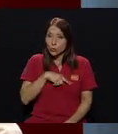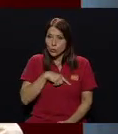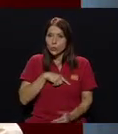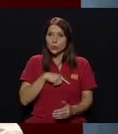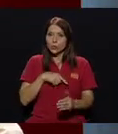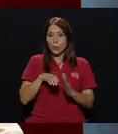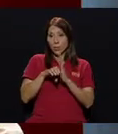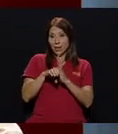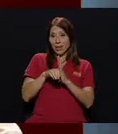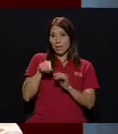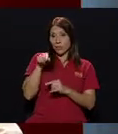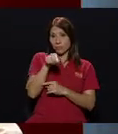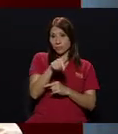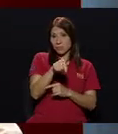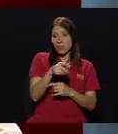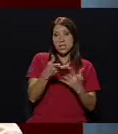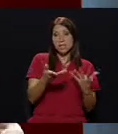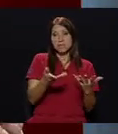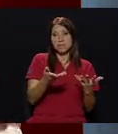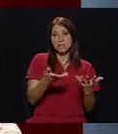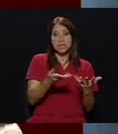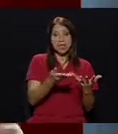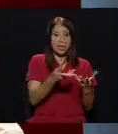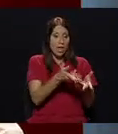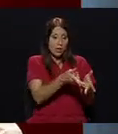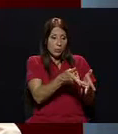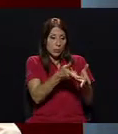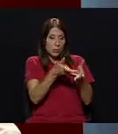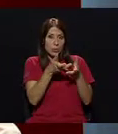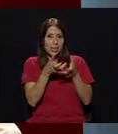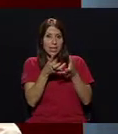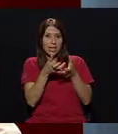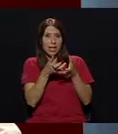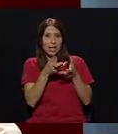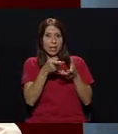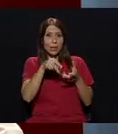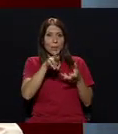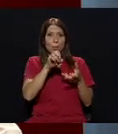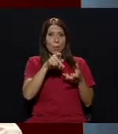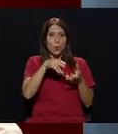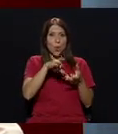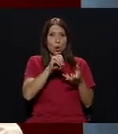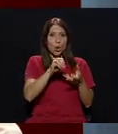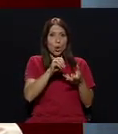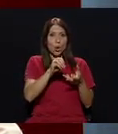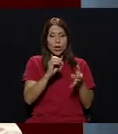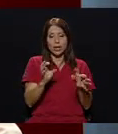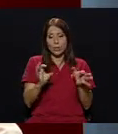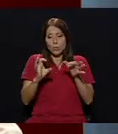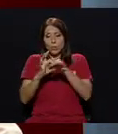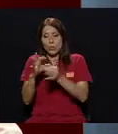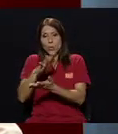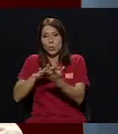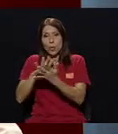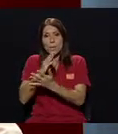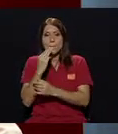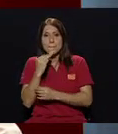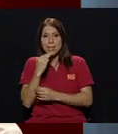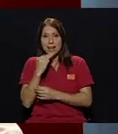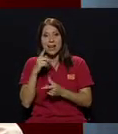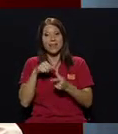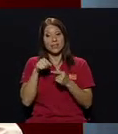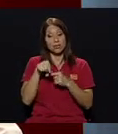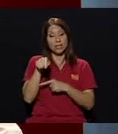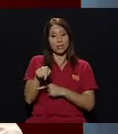vez, digamos, de la colmena, este propóleo, y la utilizamos, por ejemplo, en una mezcla con miel, entonces transfieren un producto de